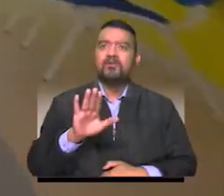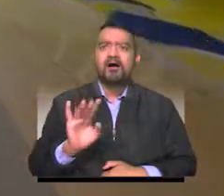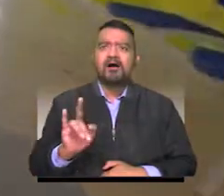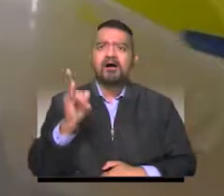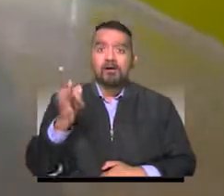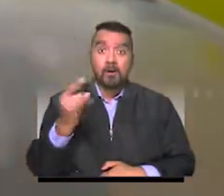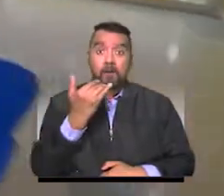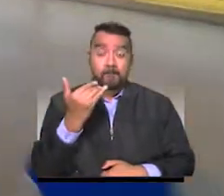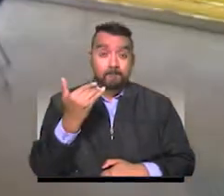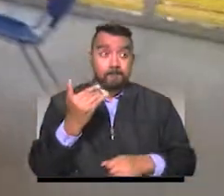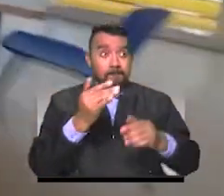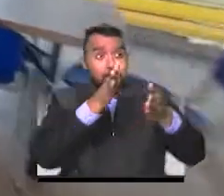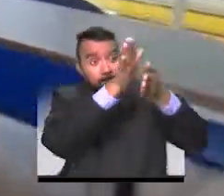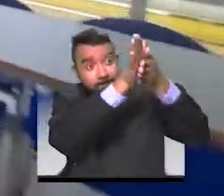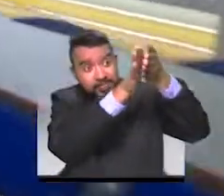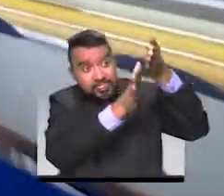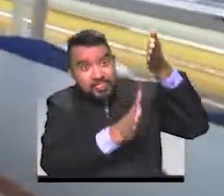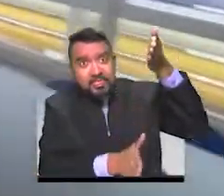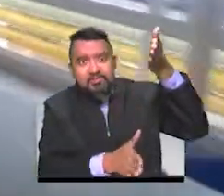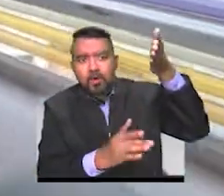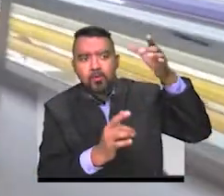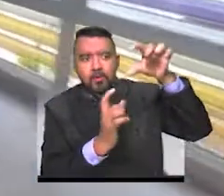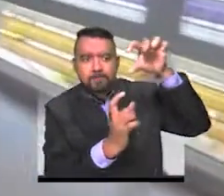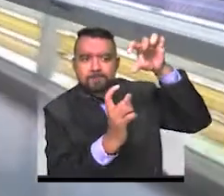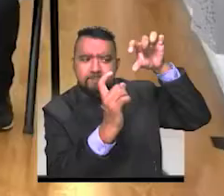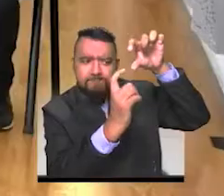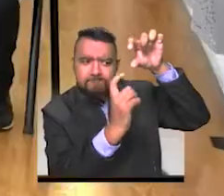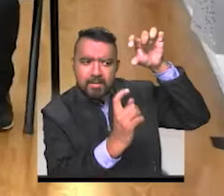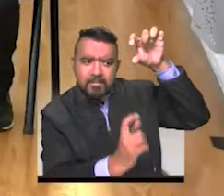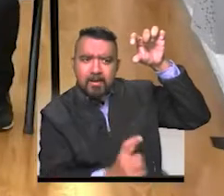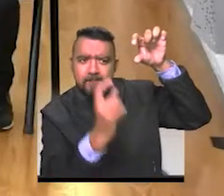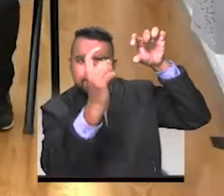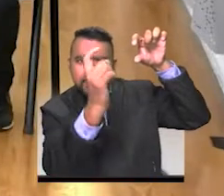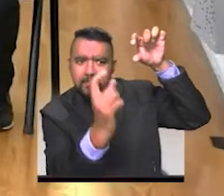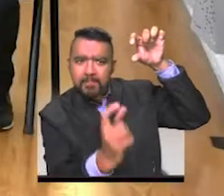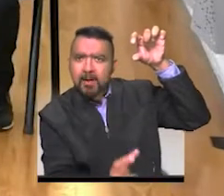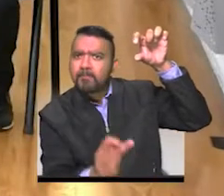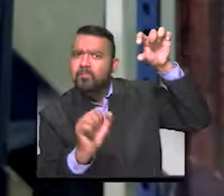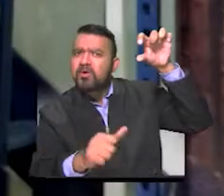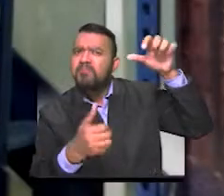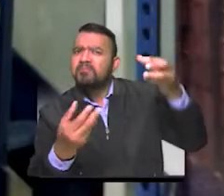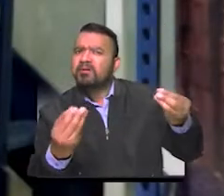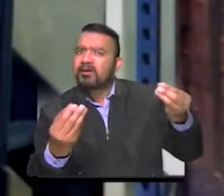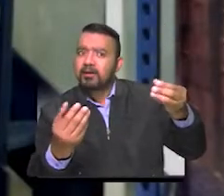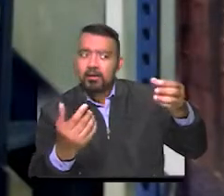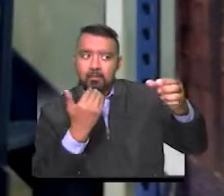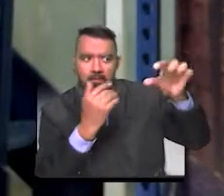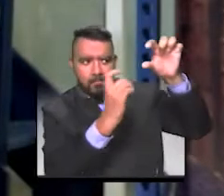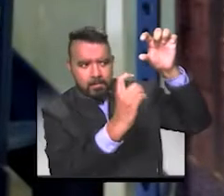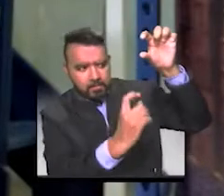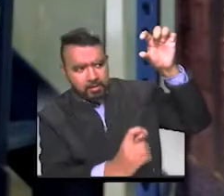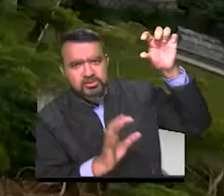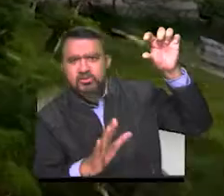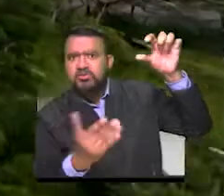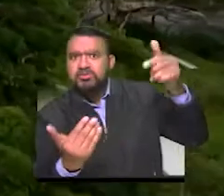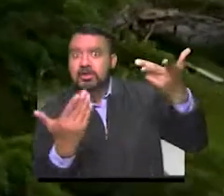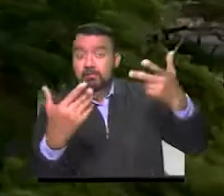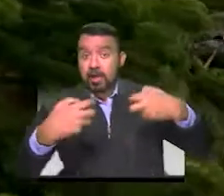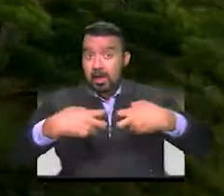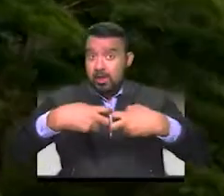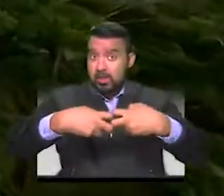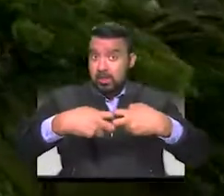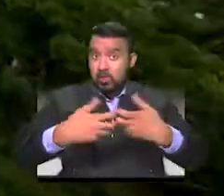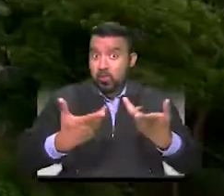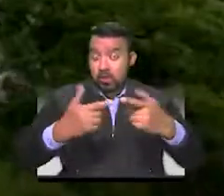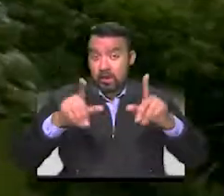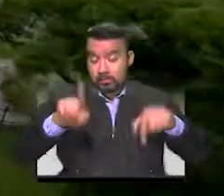densidad bajo la cual se hacen más perforaciones o menos perforaciones en el acero. Eso permite generar eficiencia energética y de